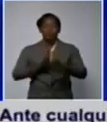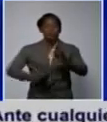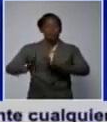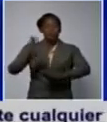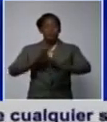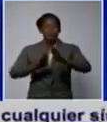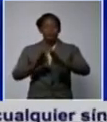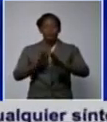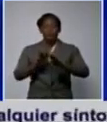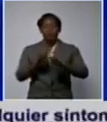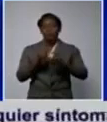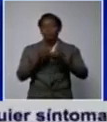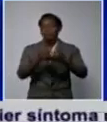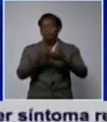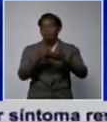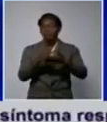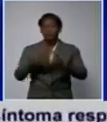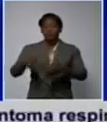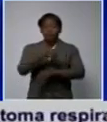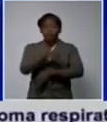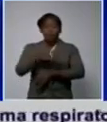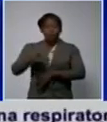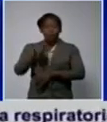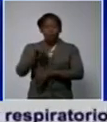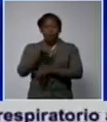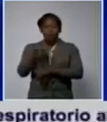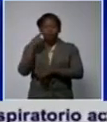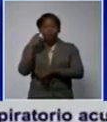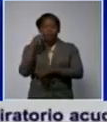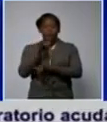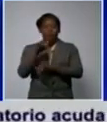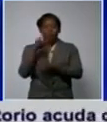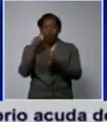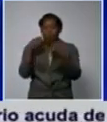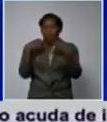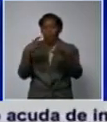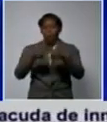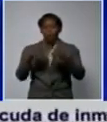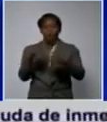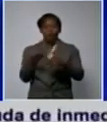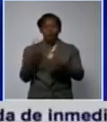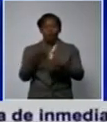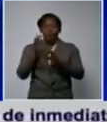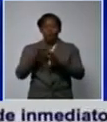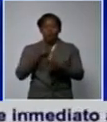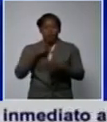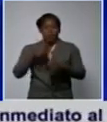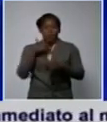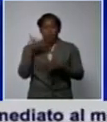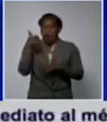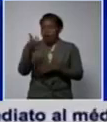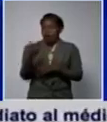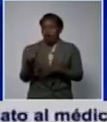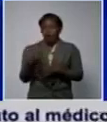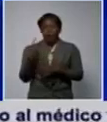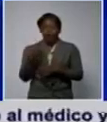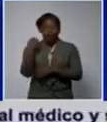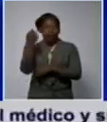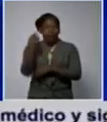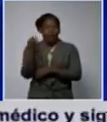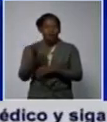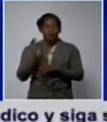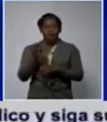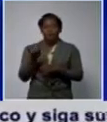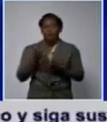cubanos opinaban de la importancia de que Cuba fuera siempre ejemplo de solidaridad, como en ese suceso también, en